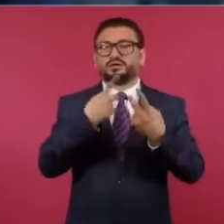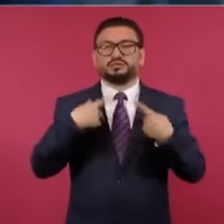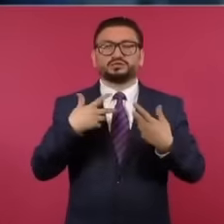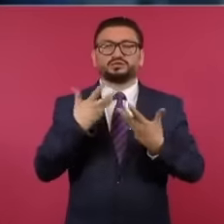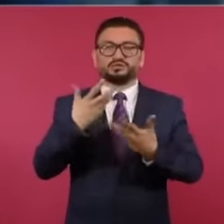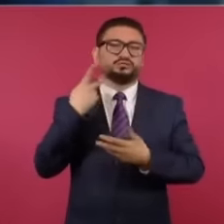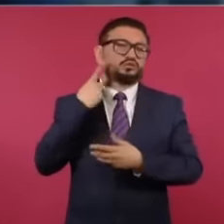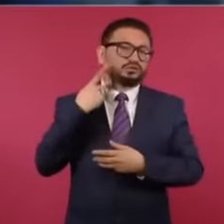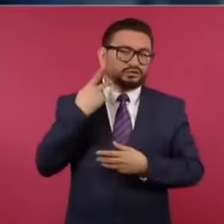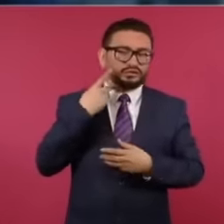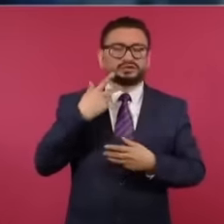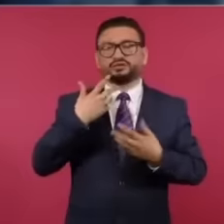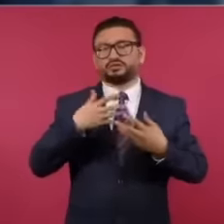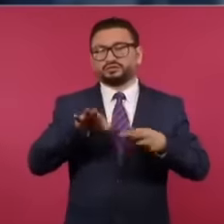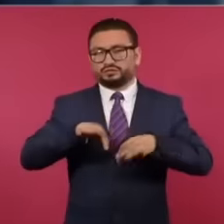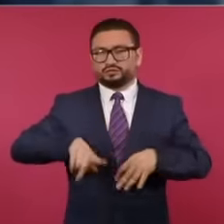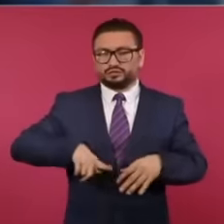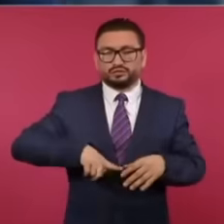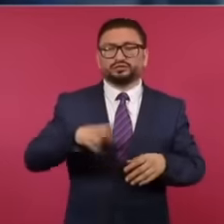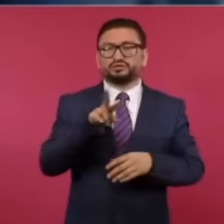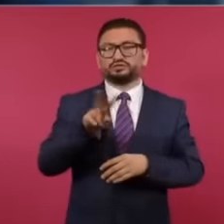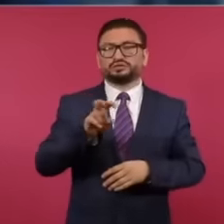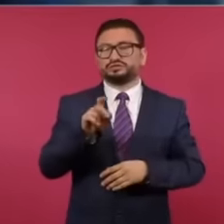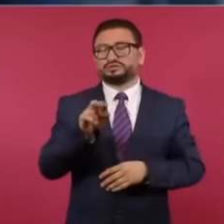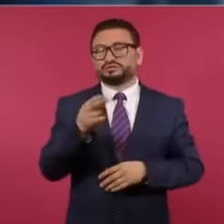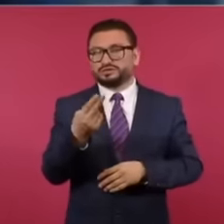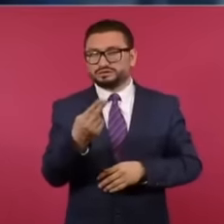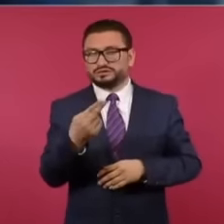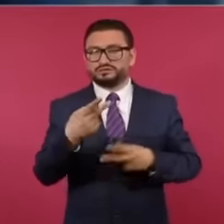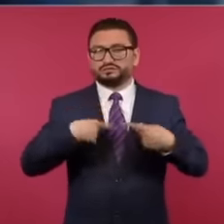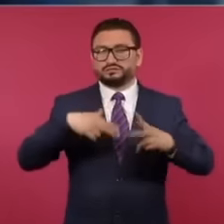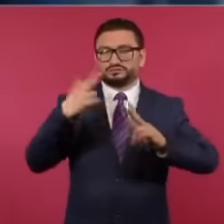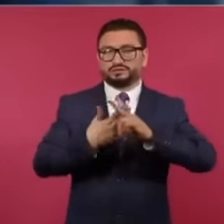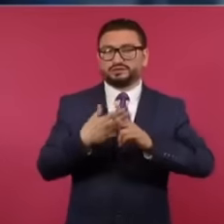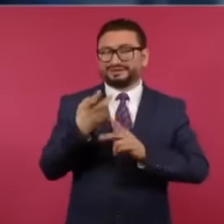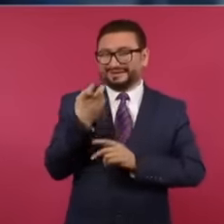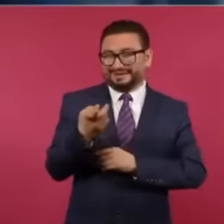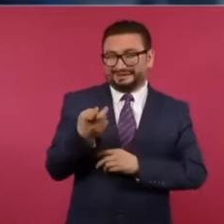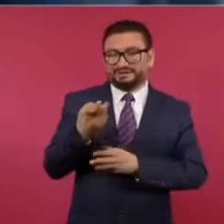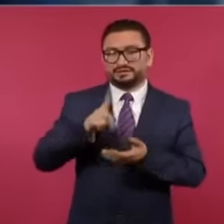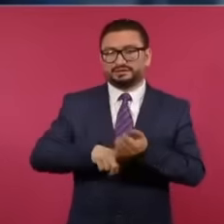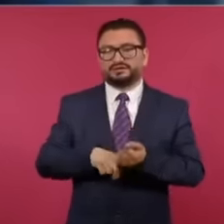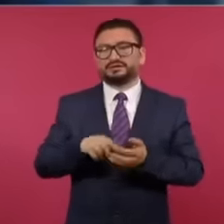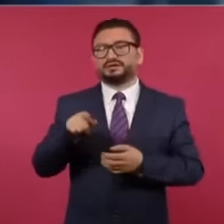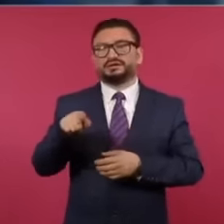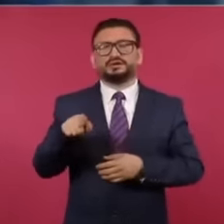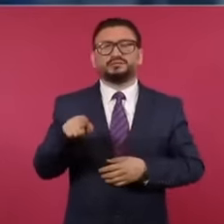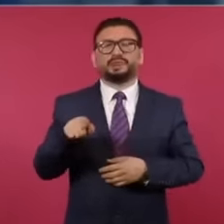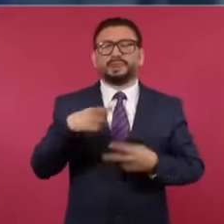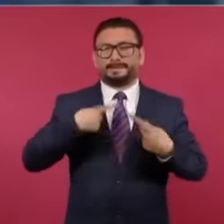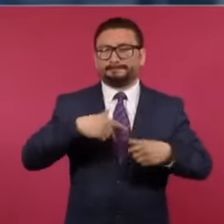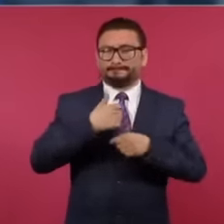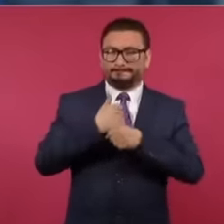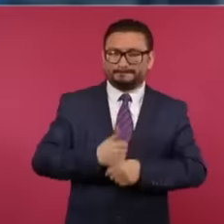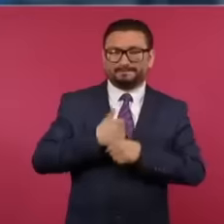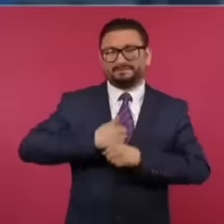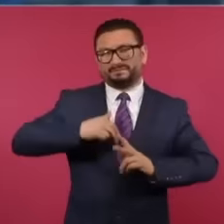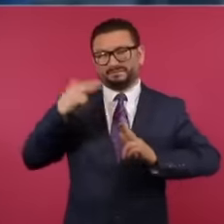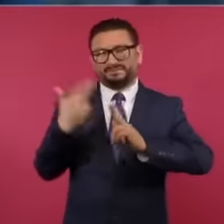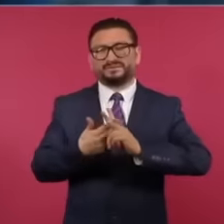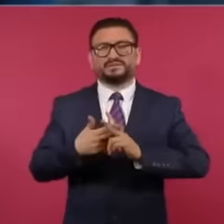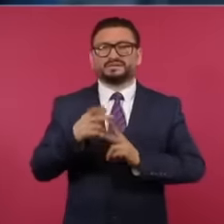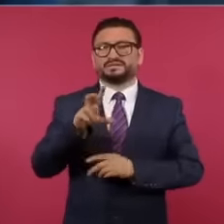y funcionarios. Y de ellos, 225 asesinatos. De esos asesinatos o de esas víctimas de